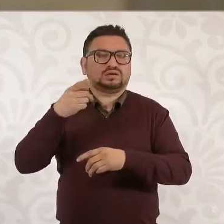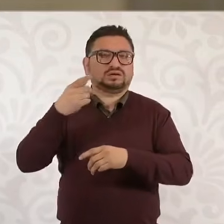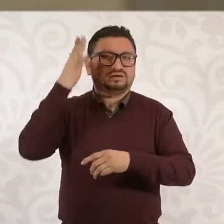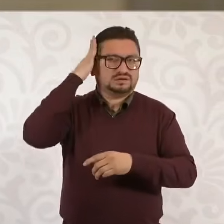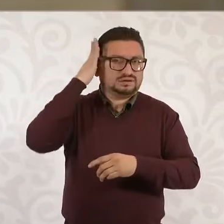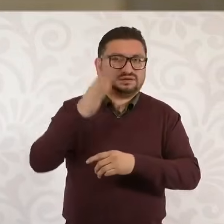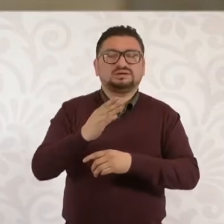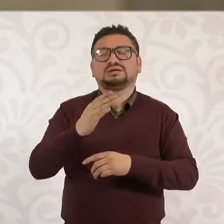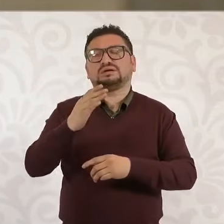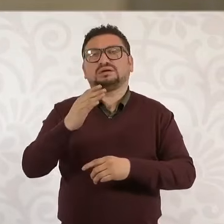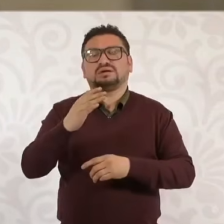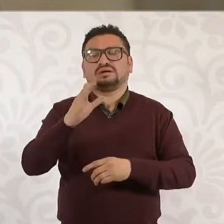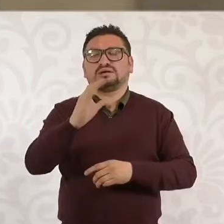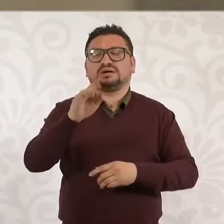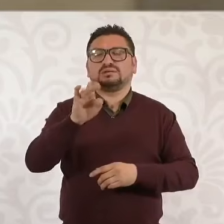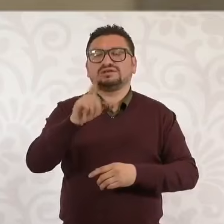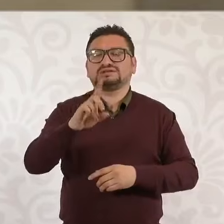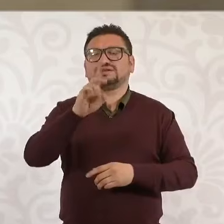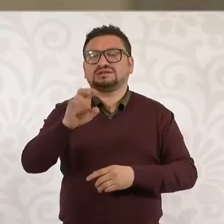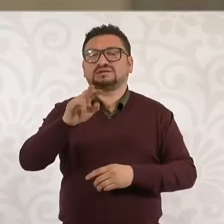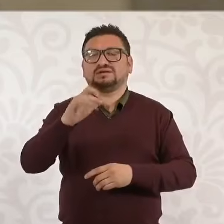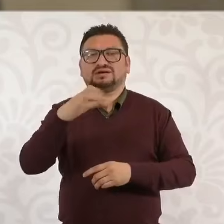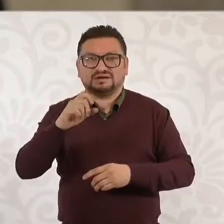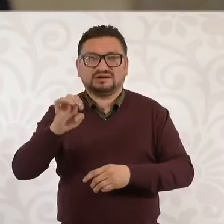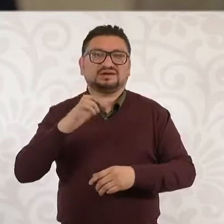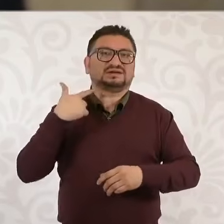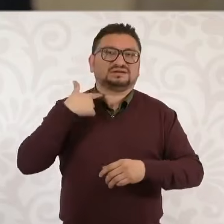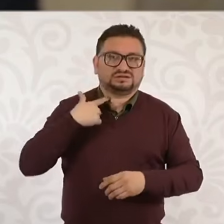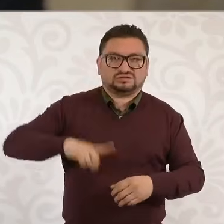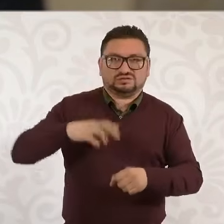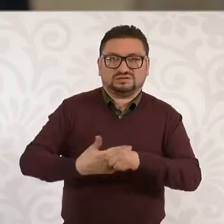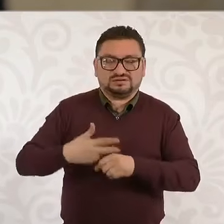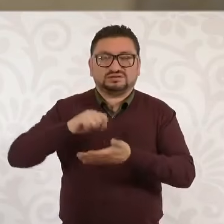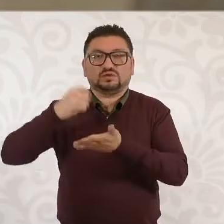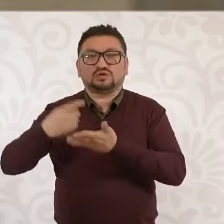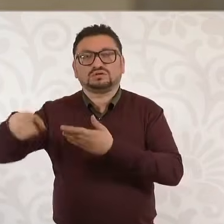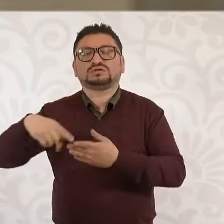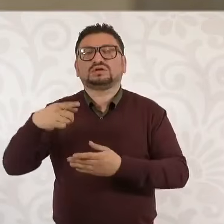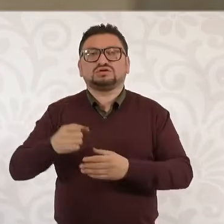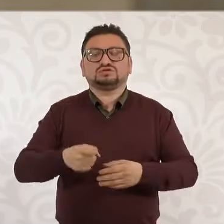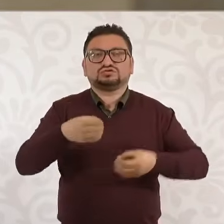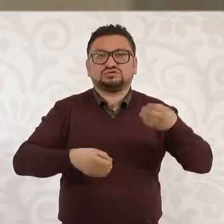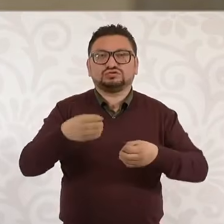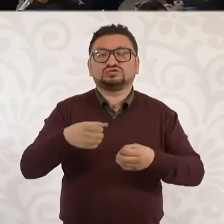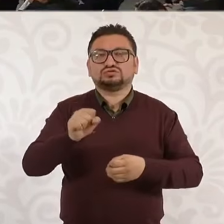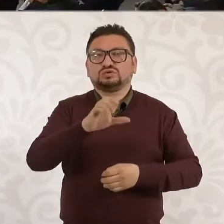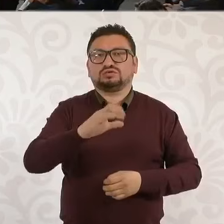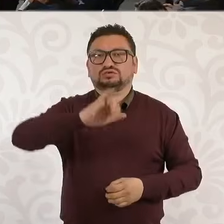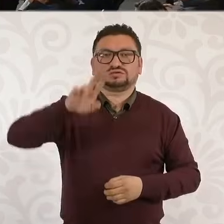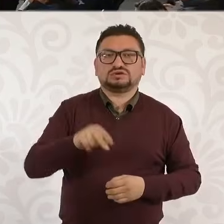al exgobernador de Tamaulipas, y que precisamente ayer la Suprema Corte de Justicia ya le negó que tenga amparo,